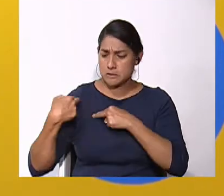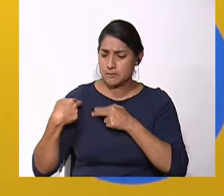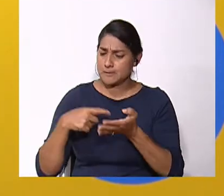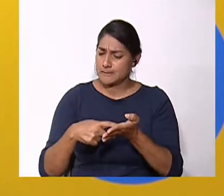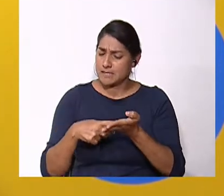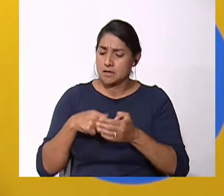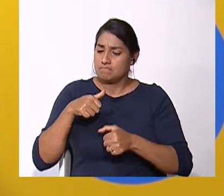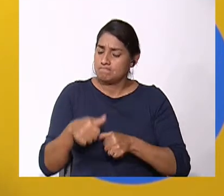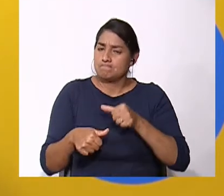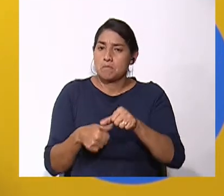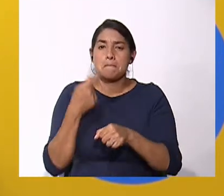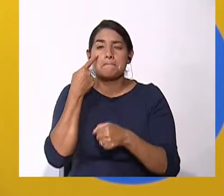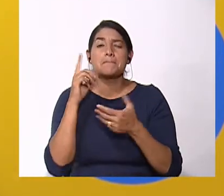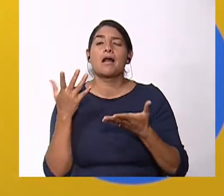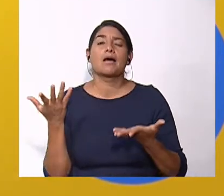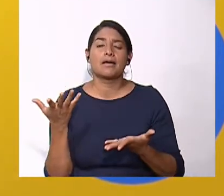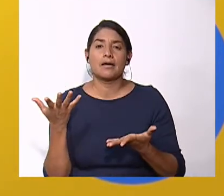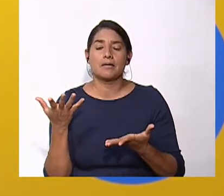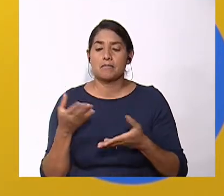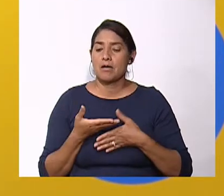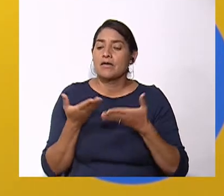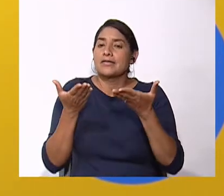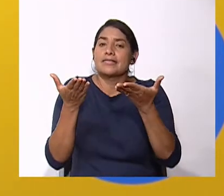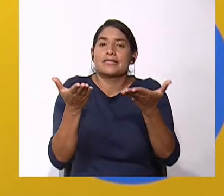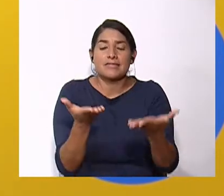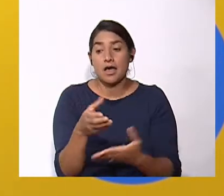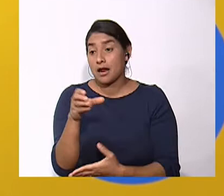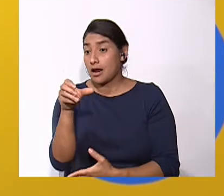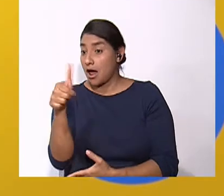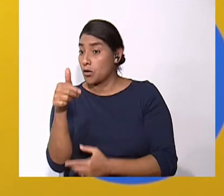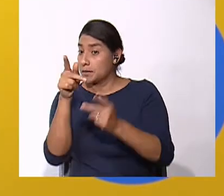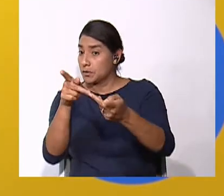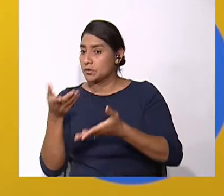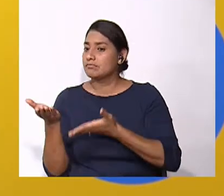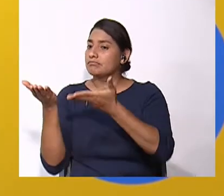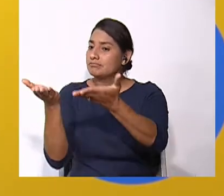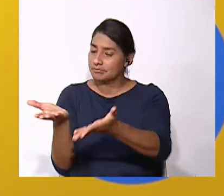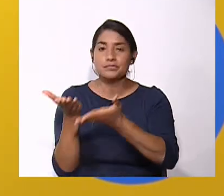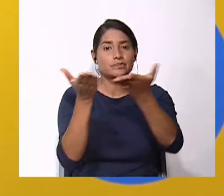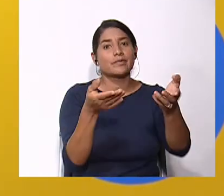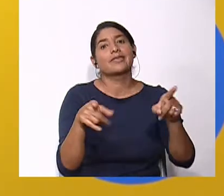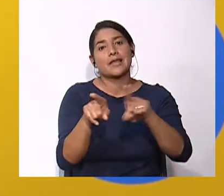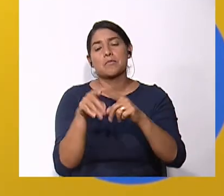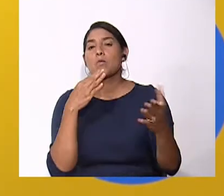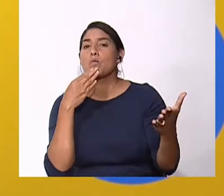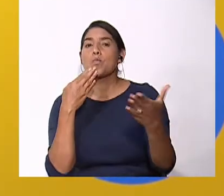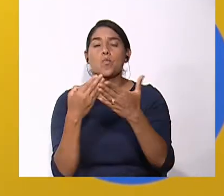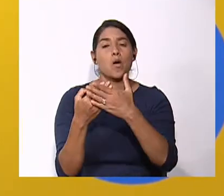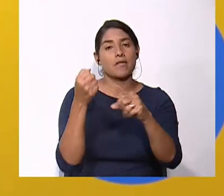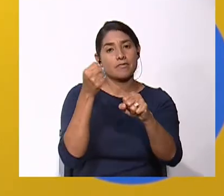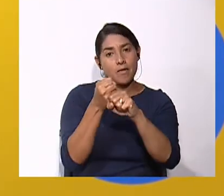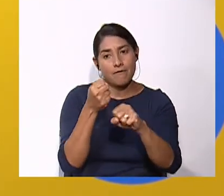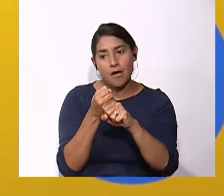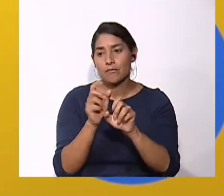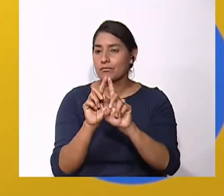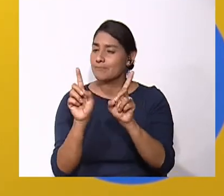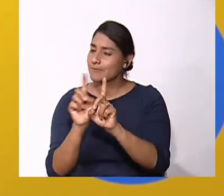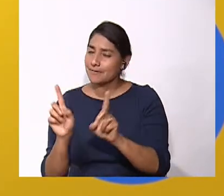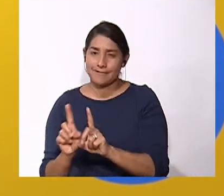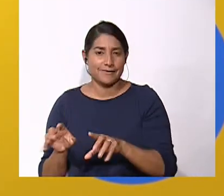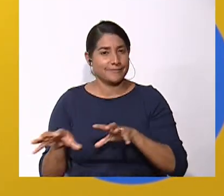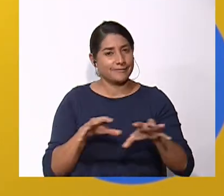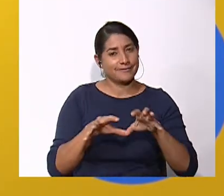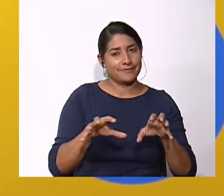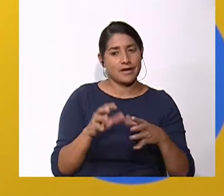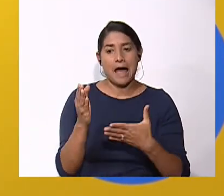exigirnos mucho para brindarle a los demás también un oficio, un trabajo